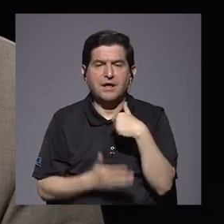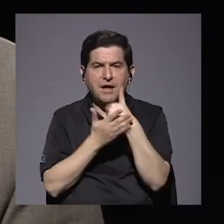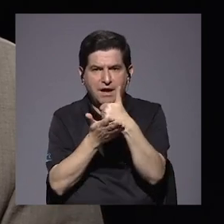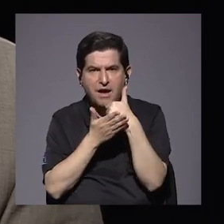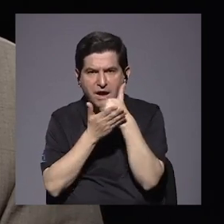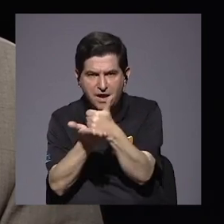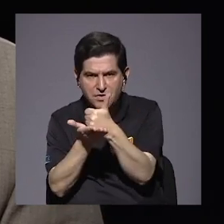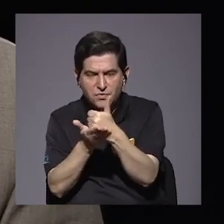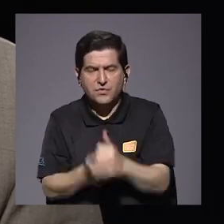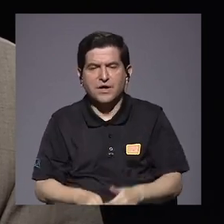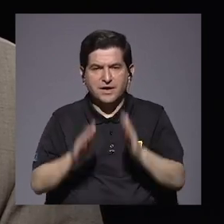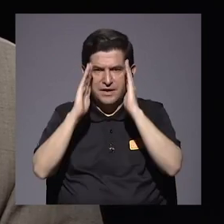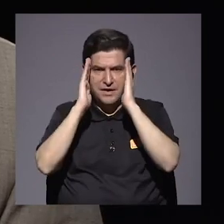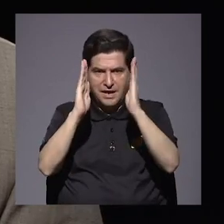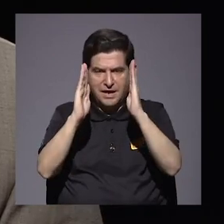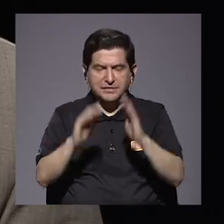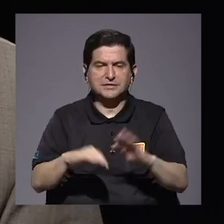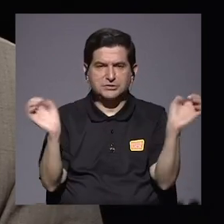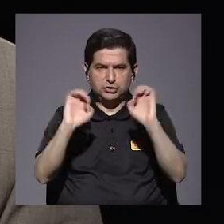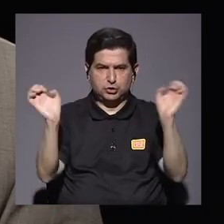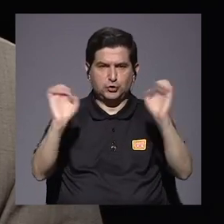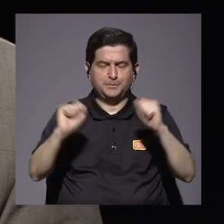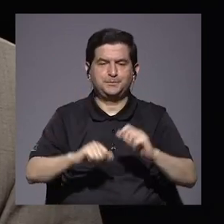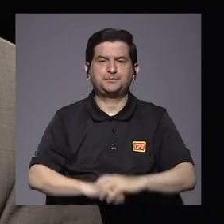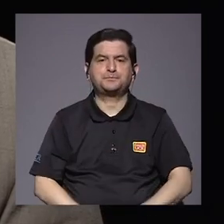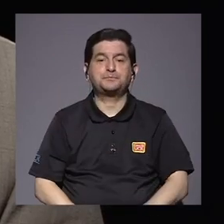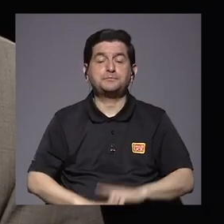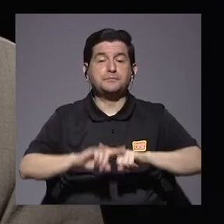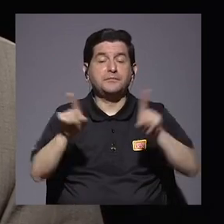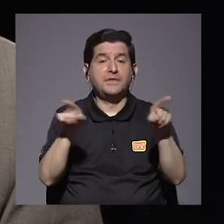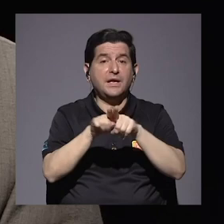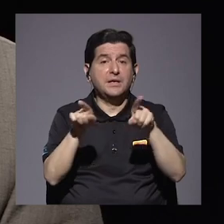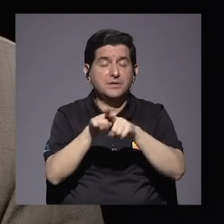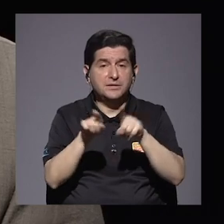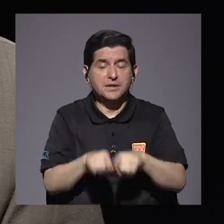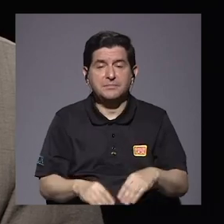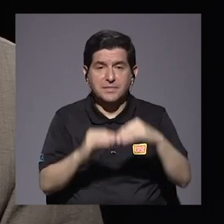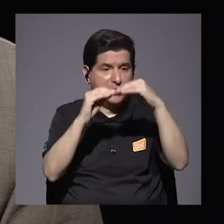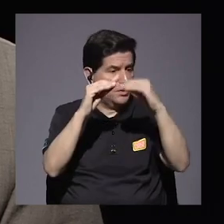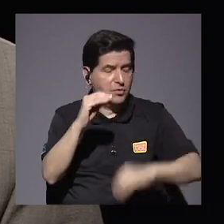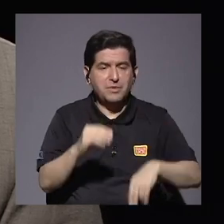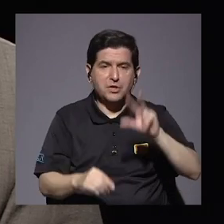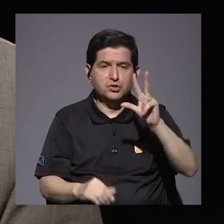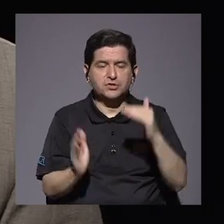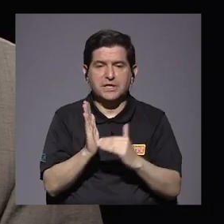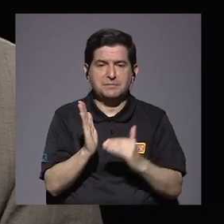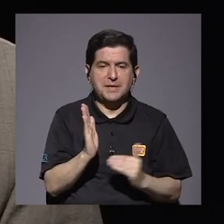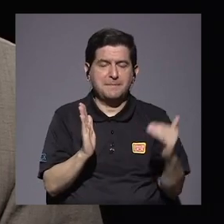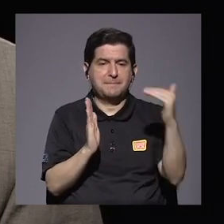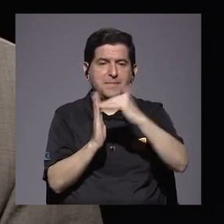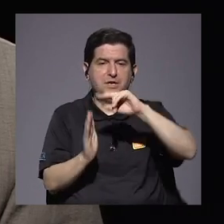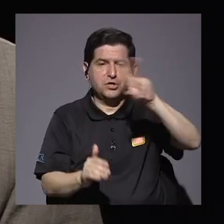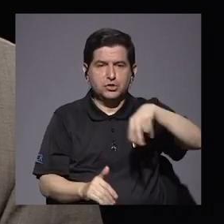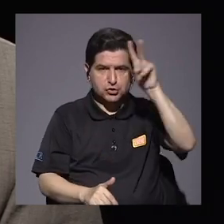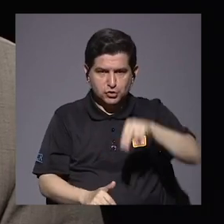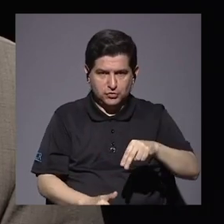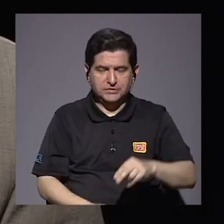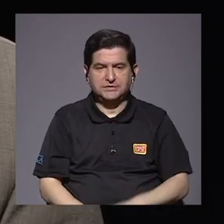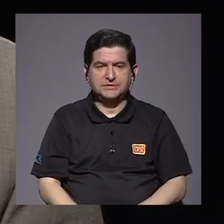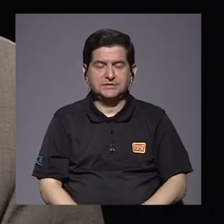de colaborar, de coadyuvar a la atención de la emergencia. Pero además hablamos de que no menos de 3.000 millones de colones tienen